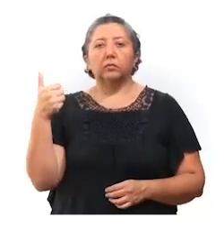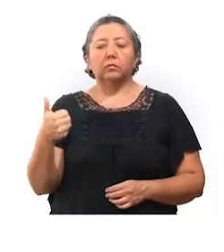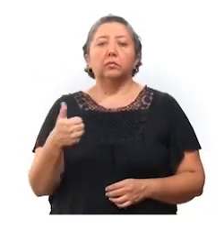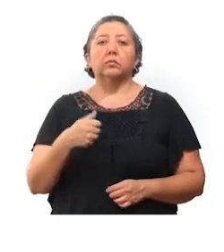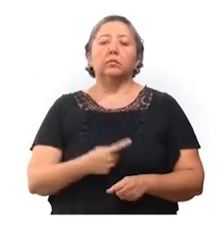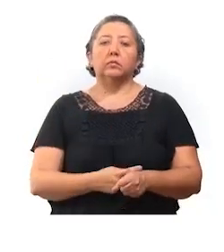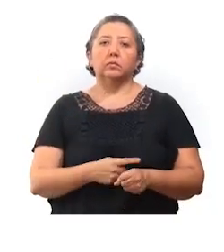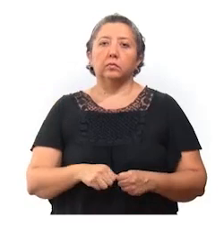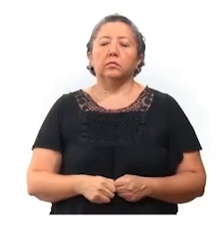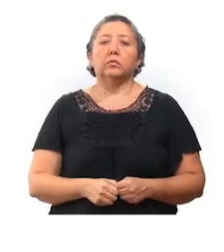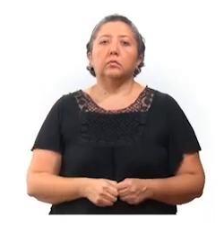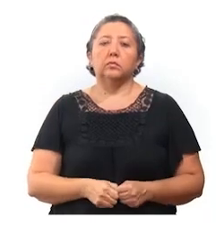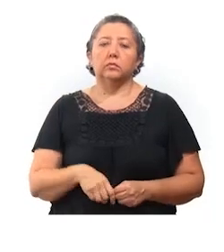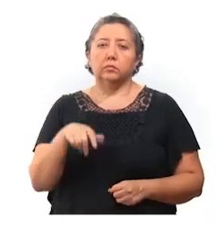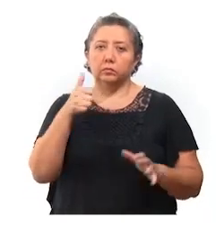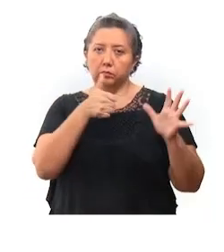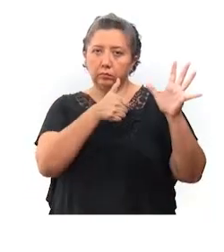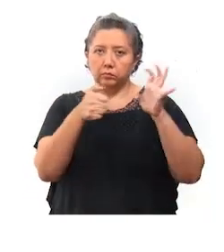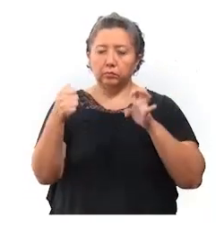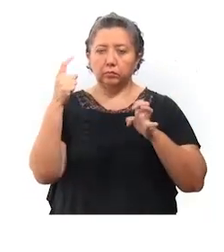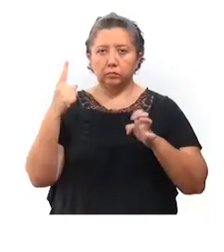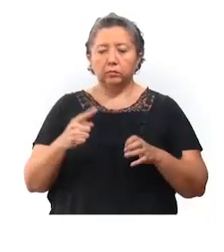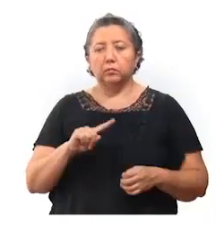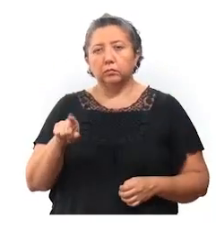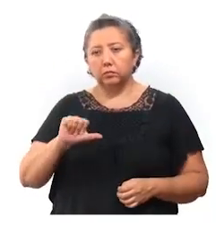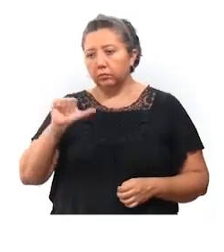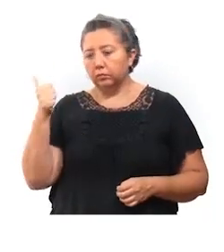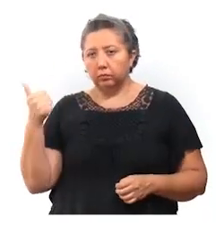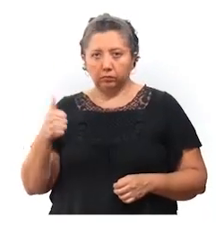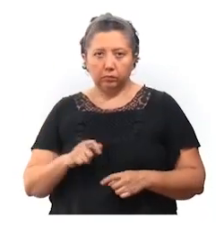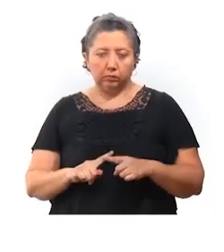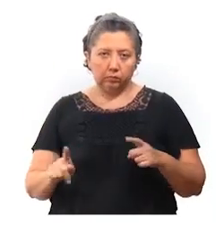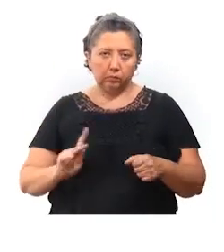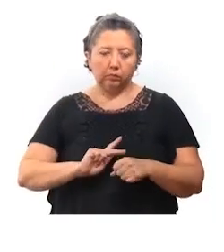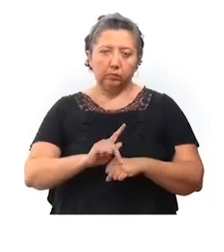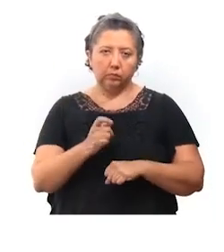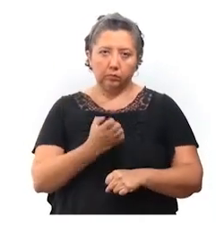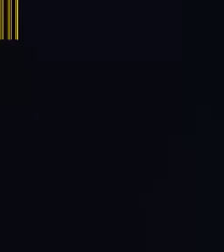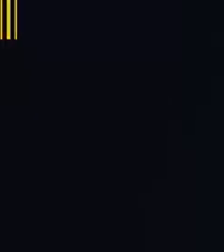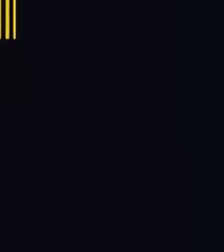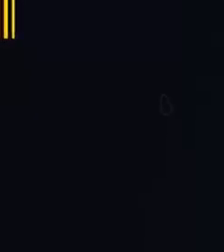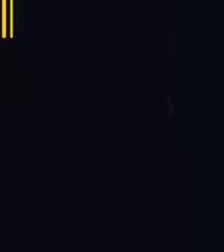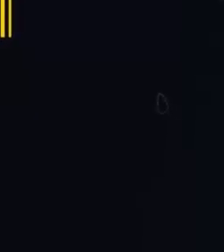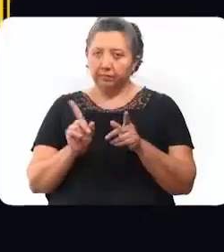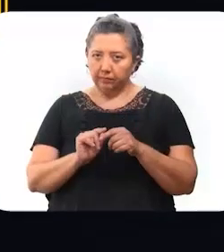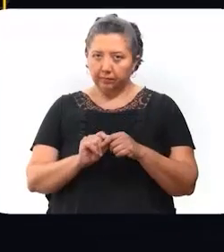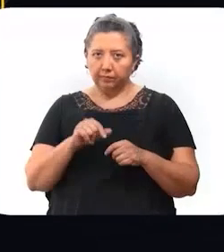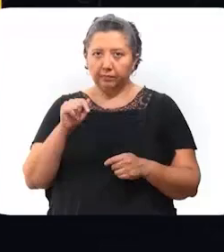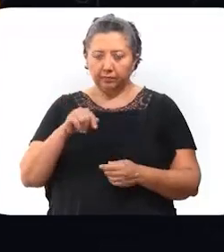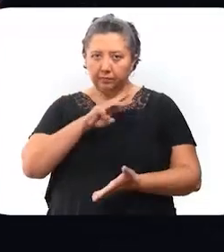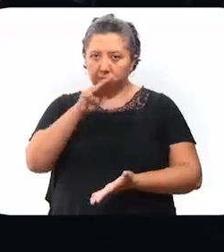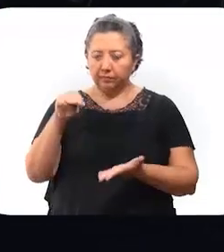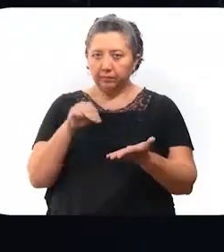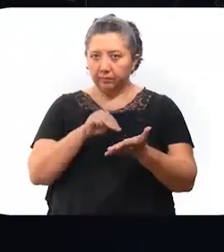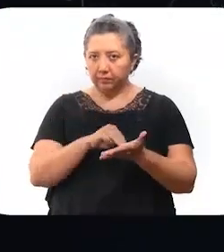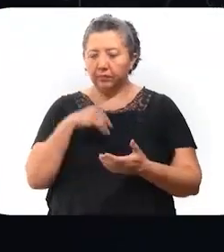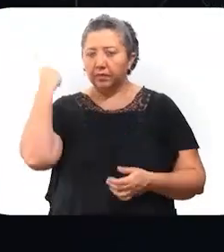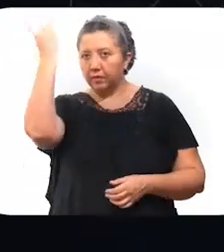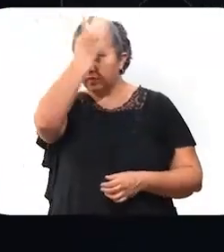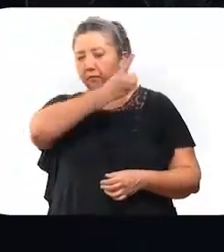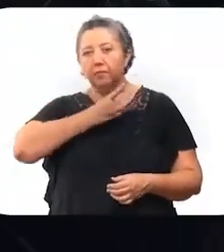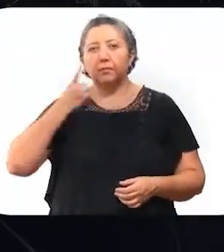76.326 casos positivos, 601 son de otro país u otro estado. Específicamente en Mérida se